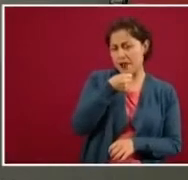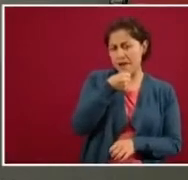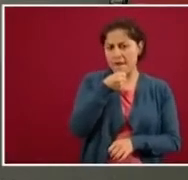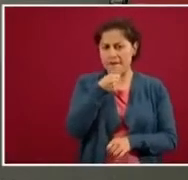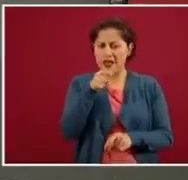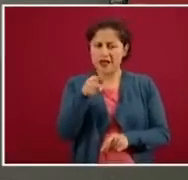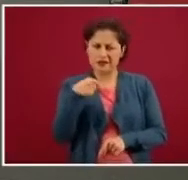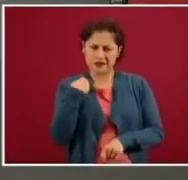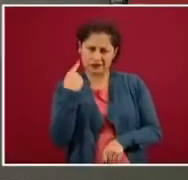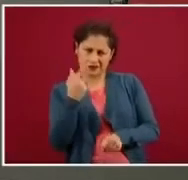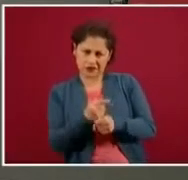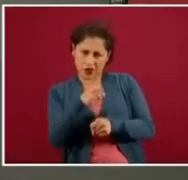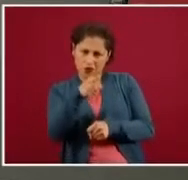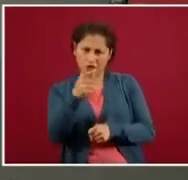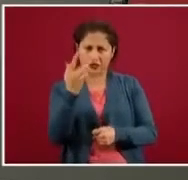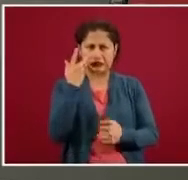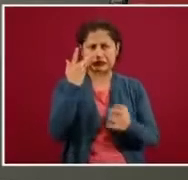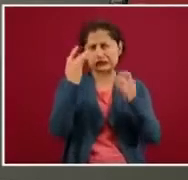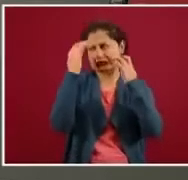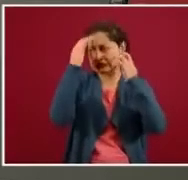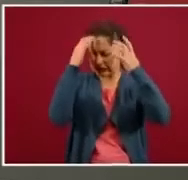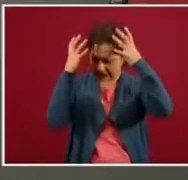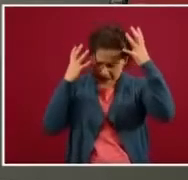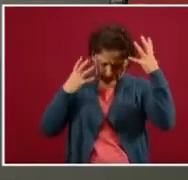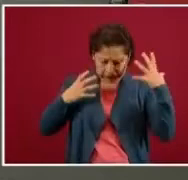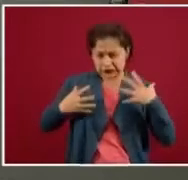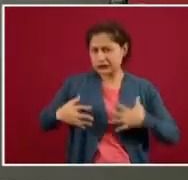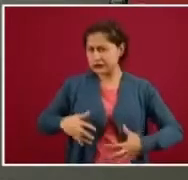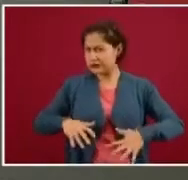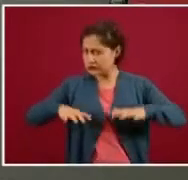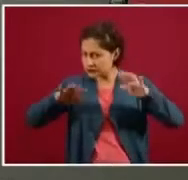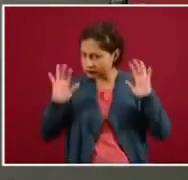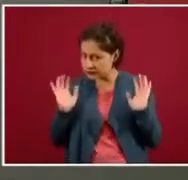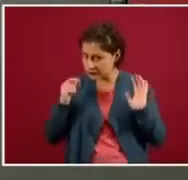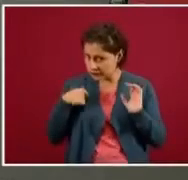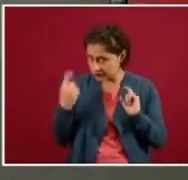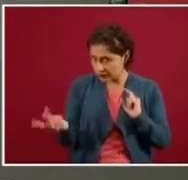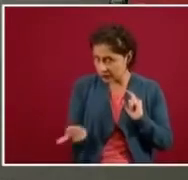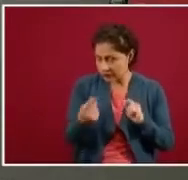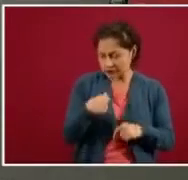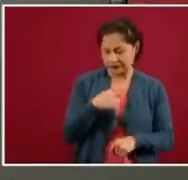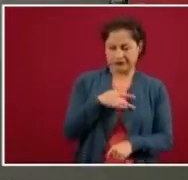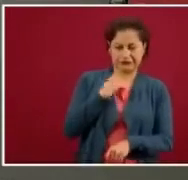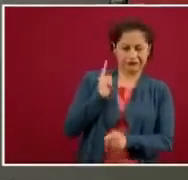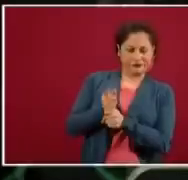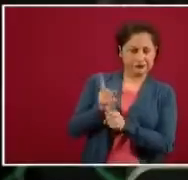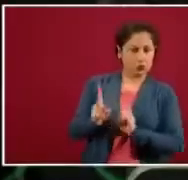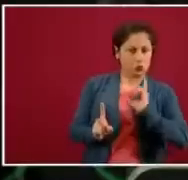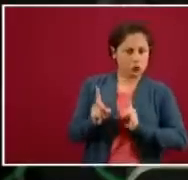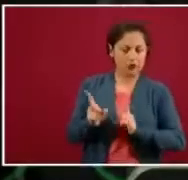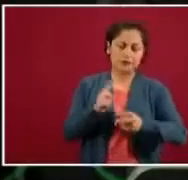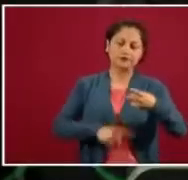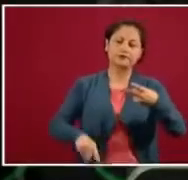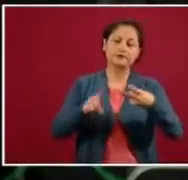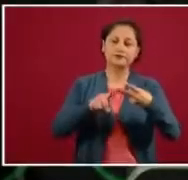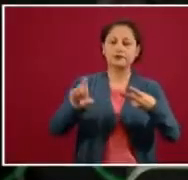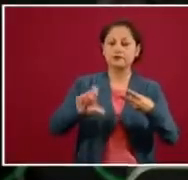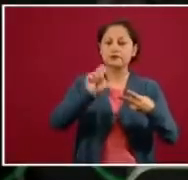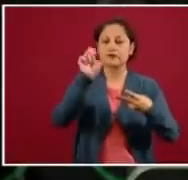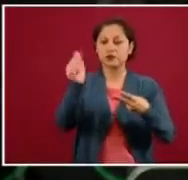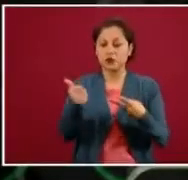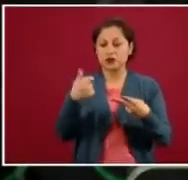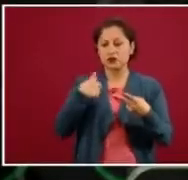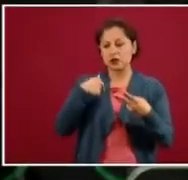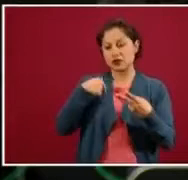ahí el cachete, inquieto, en fin. Esa es una inquietud por una parte. Buen punto. Y debido a este confinamiento en